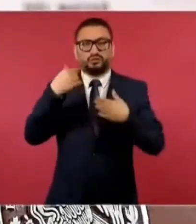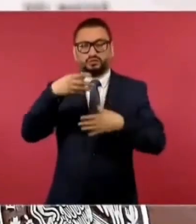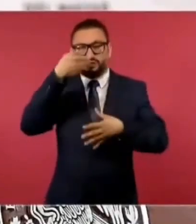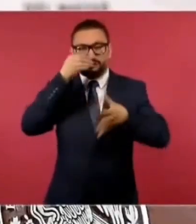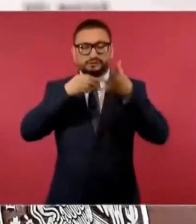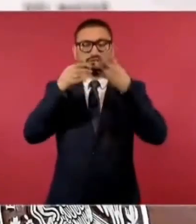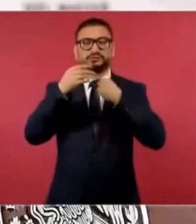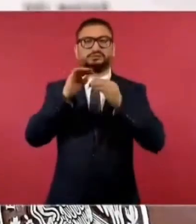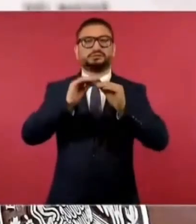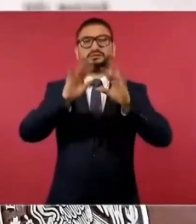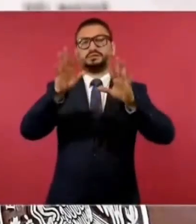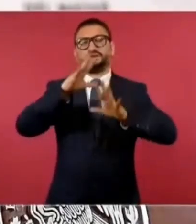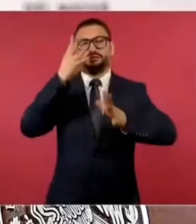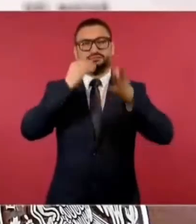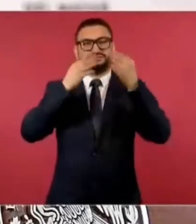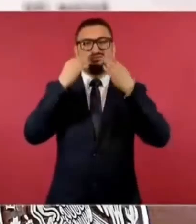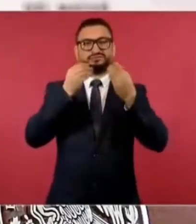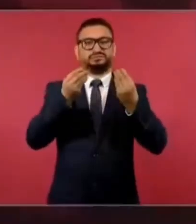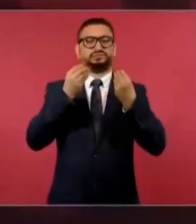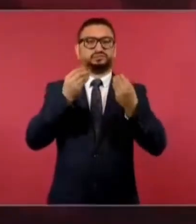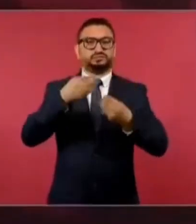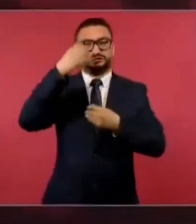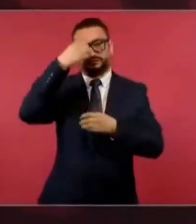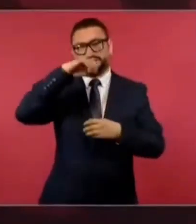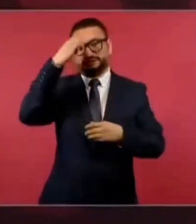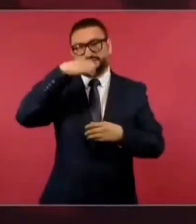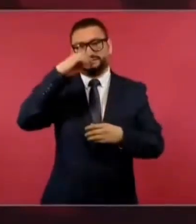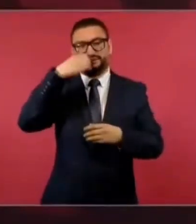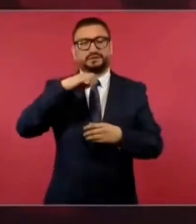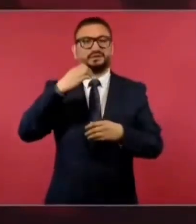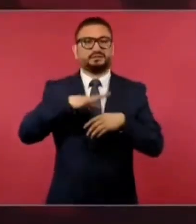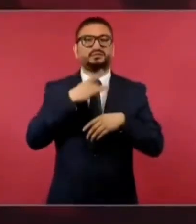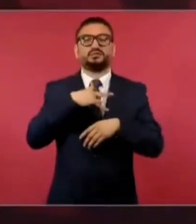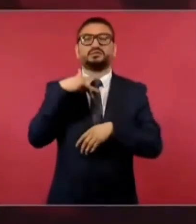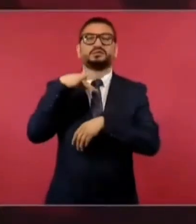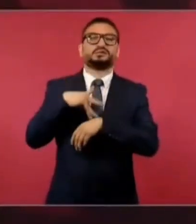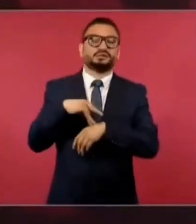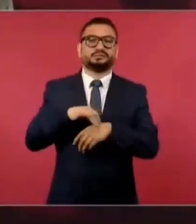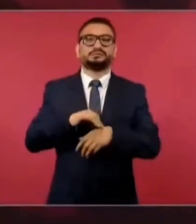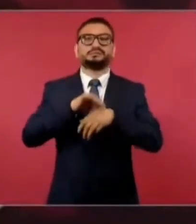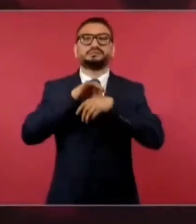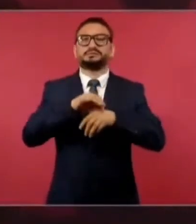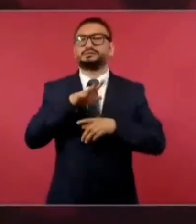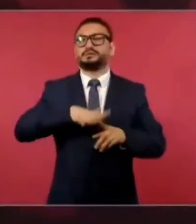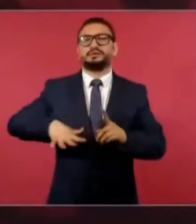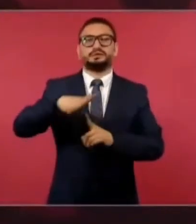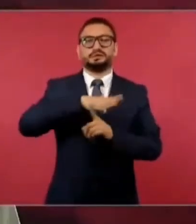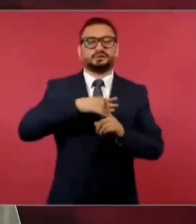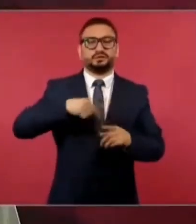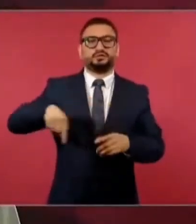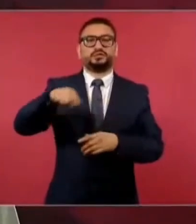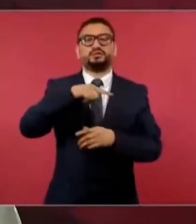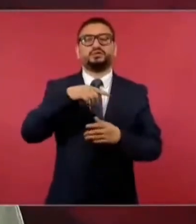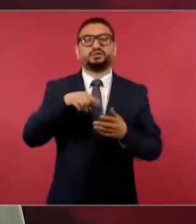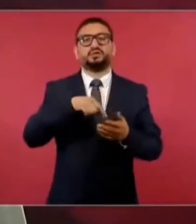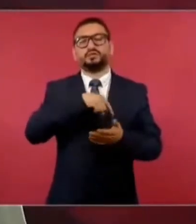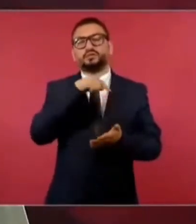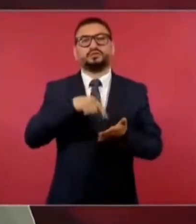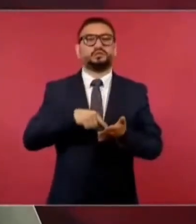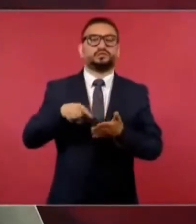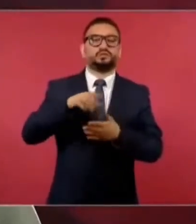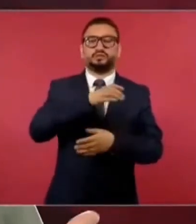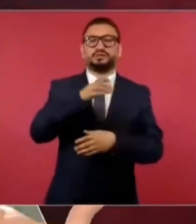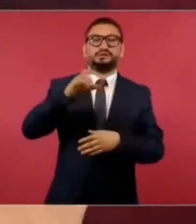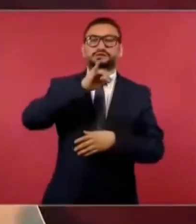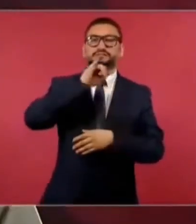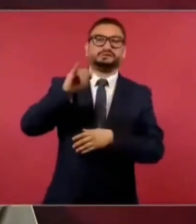formación, un aprendizaje y una experiencia de vivir en zonas remotas, apartadas, en donde la gente